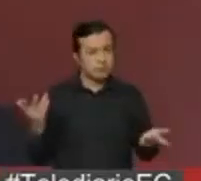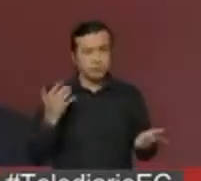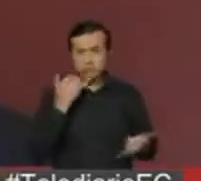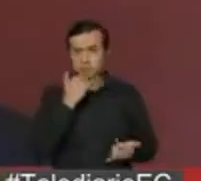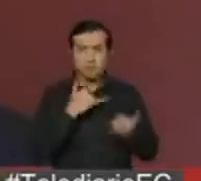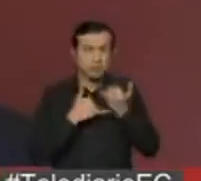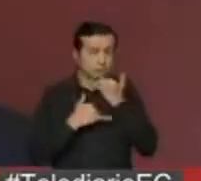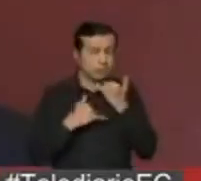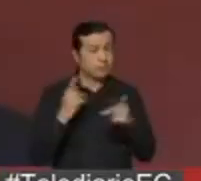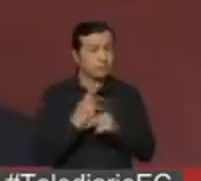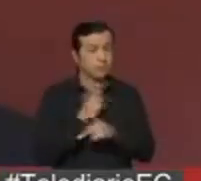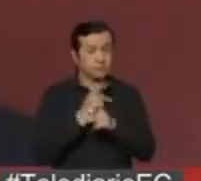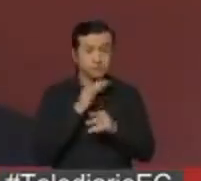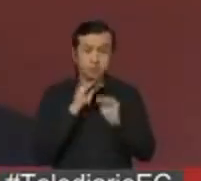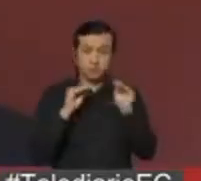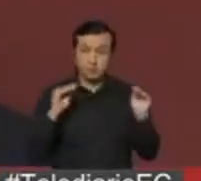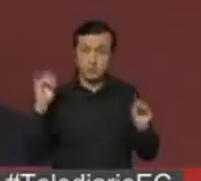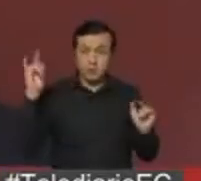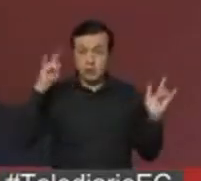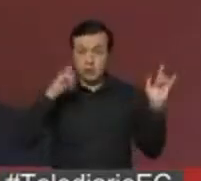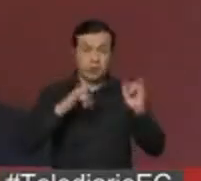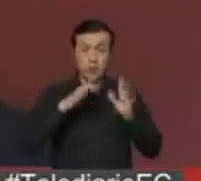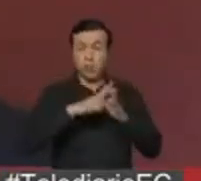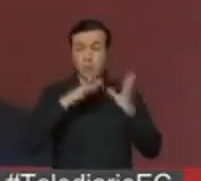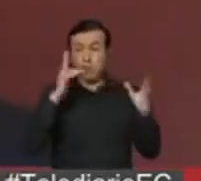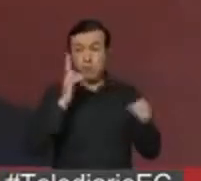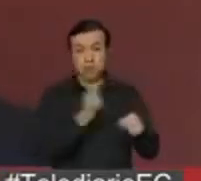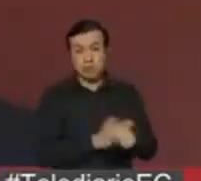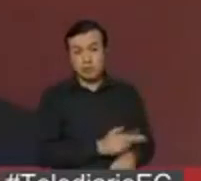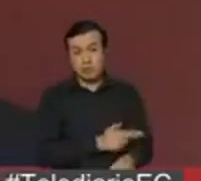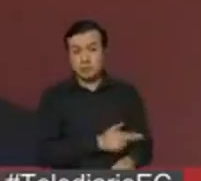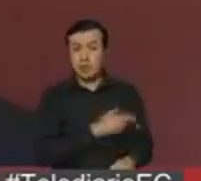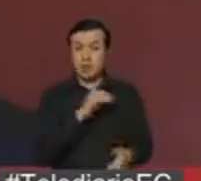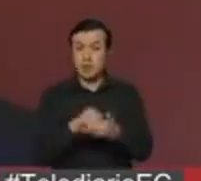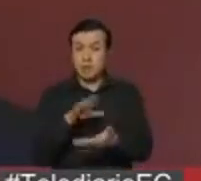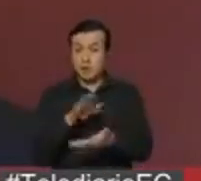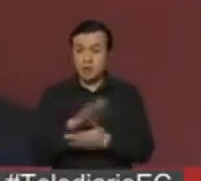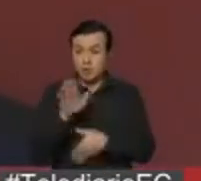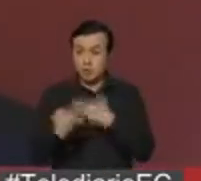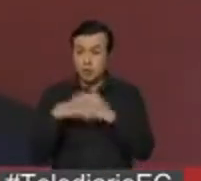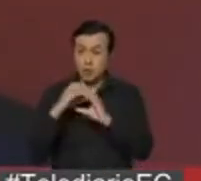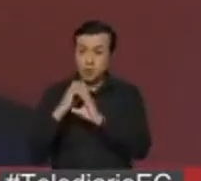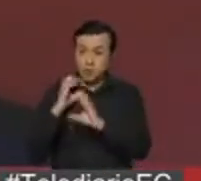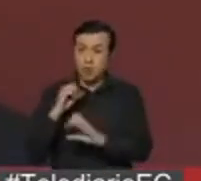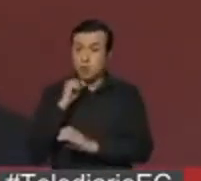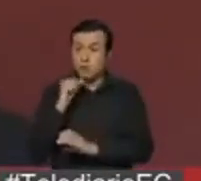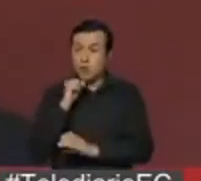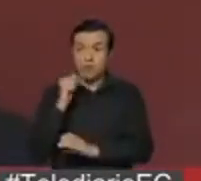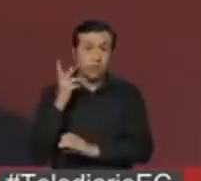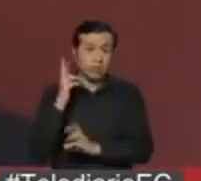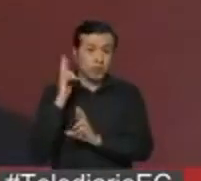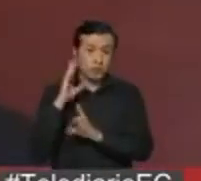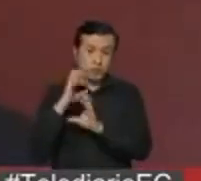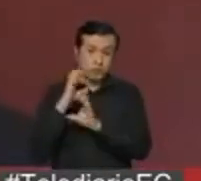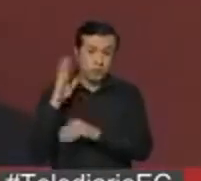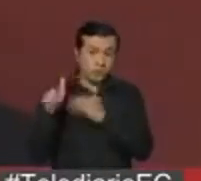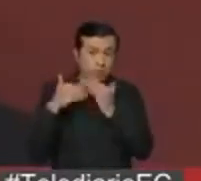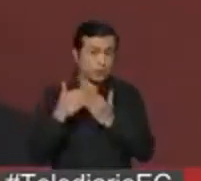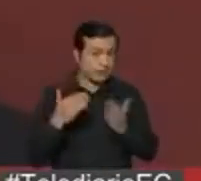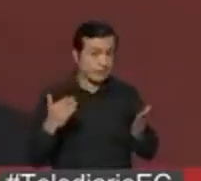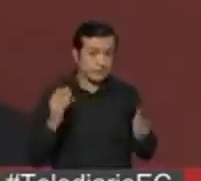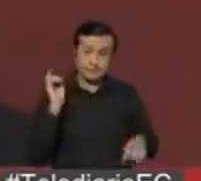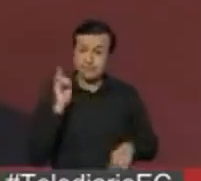las medidas, insisto, en aviación han sido extremas y esas no se implementan en todas las actividades. Ojalá se implementarían en todas las actividades, pero